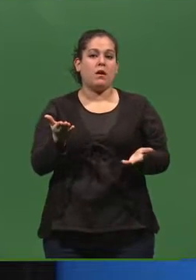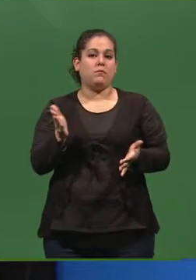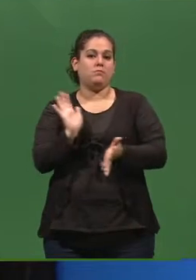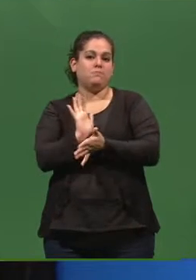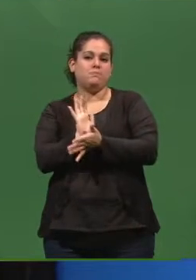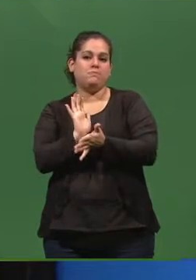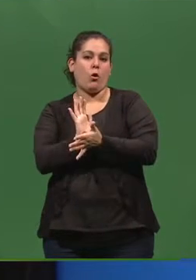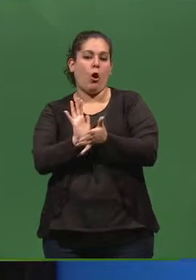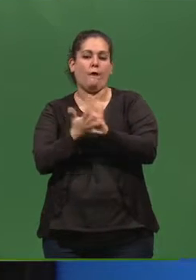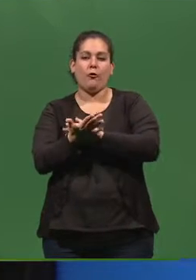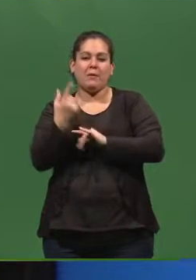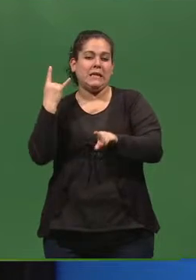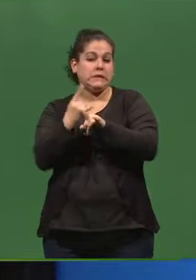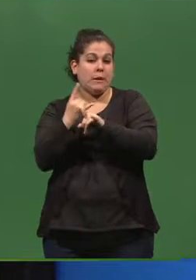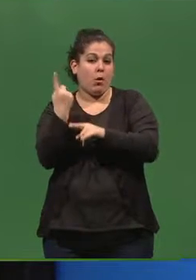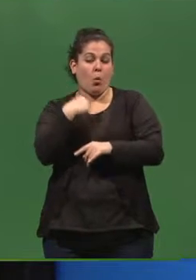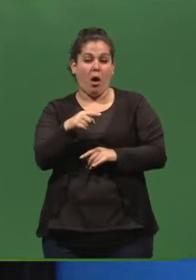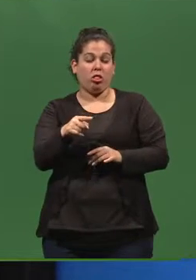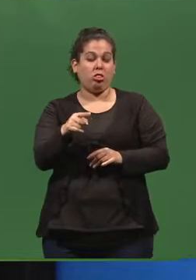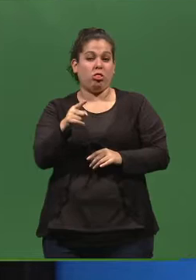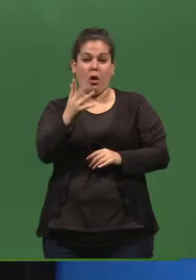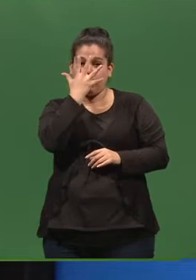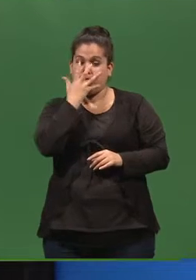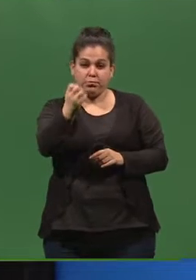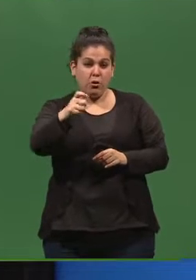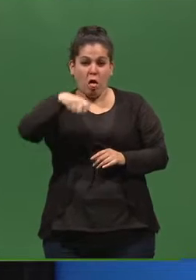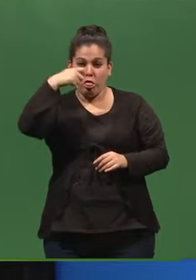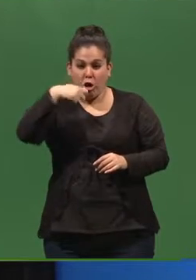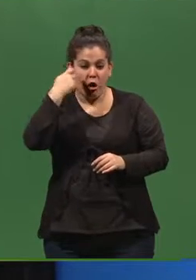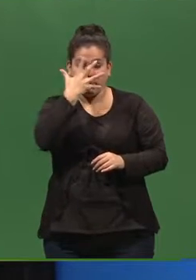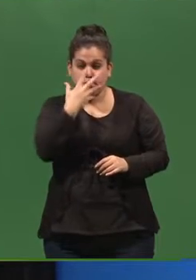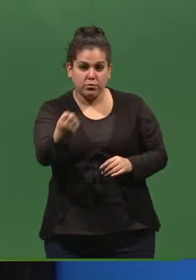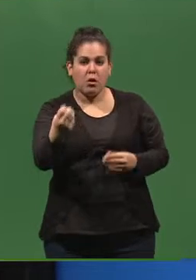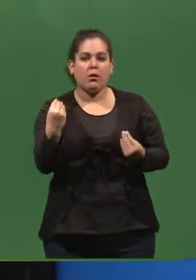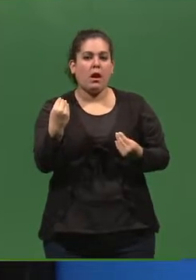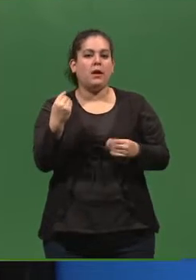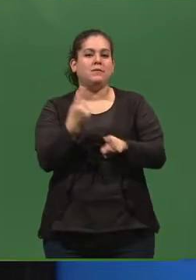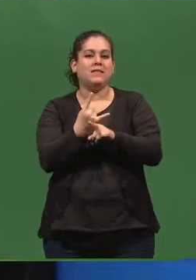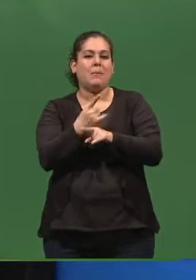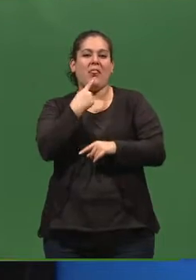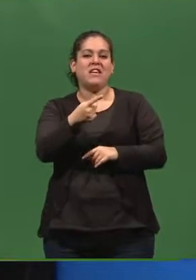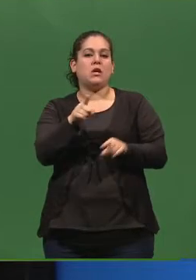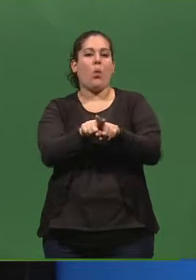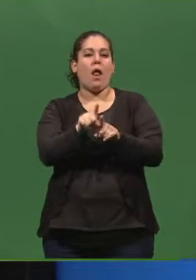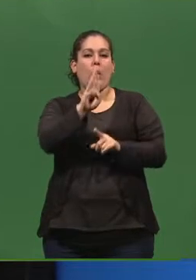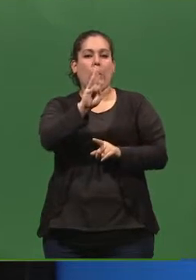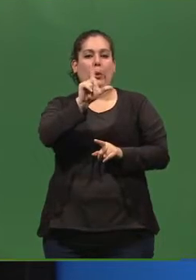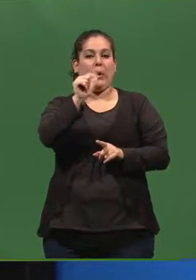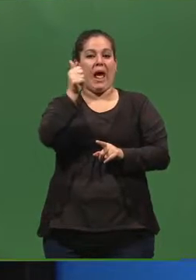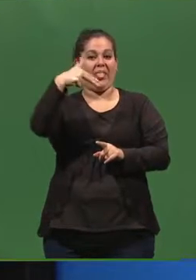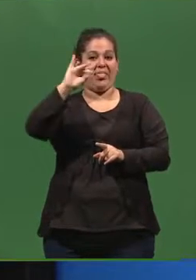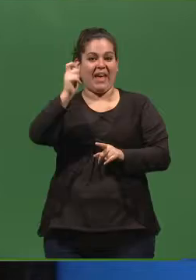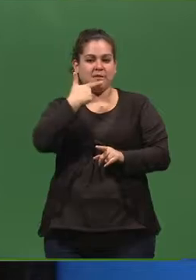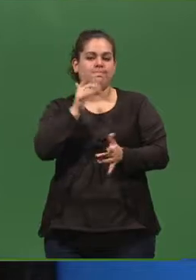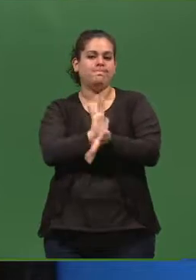la puerta de entrada para otras drogas generalmente se suele decir que son determinadas sustancias que en algunas partes se consideran bajo el rótulo de blandas, como puede ser el